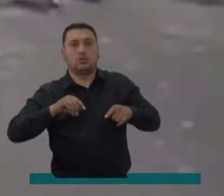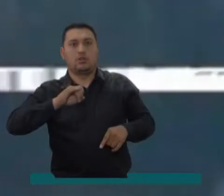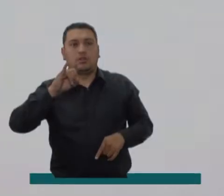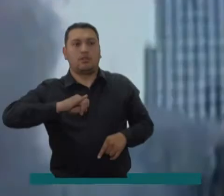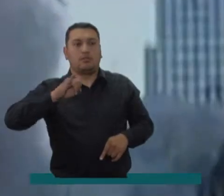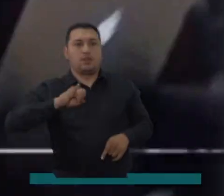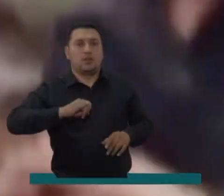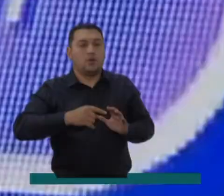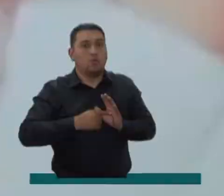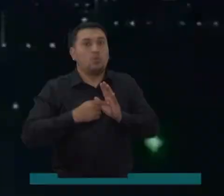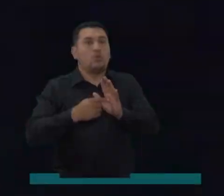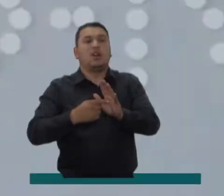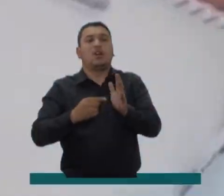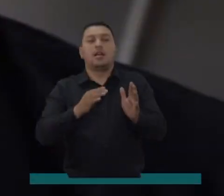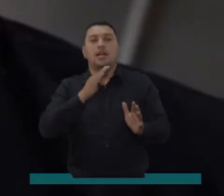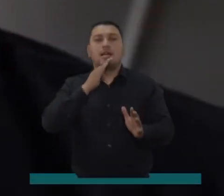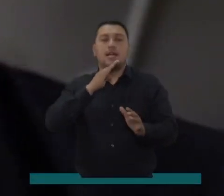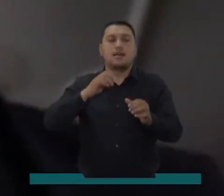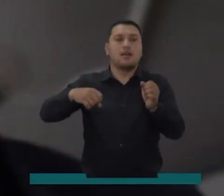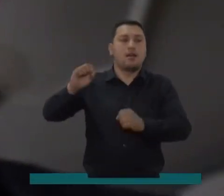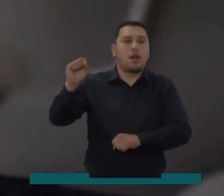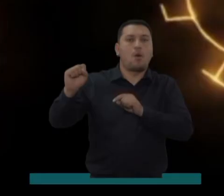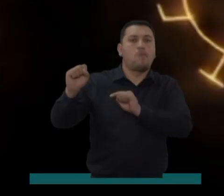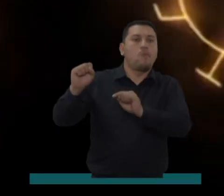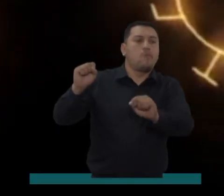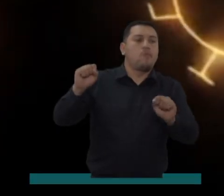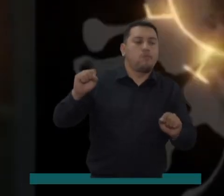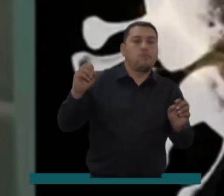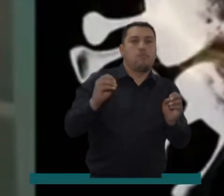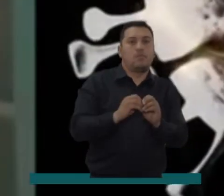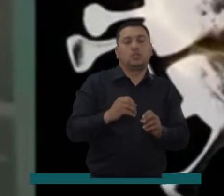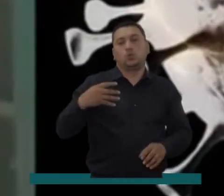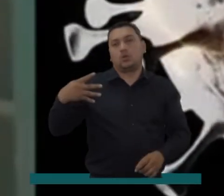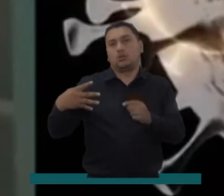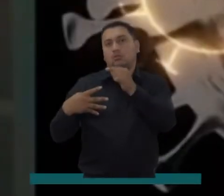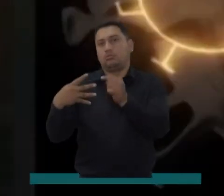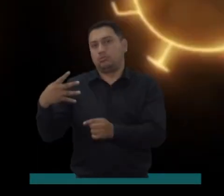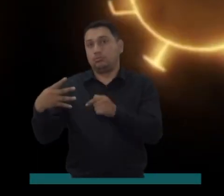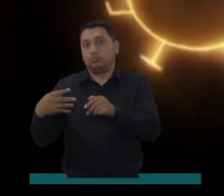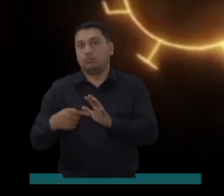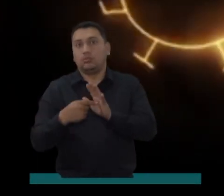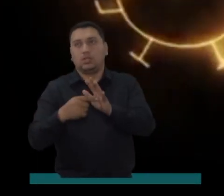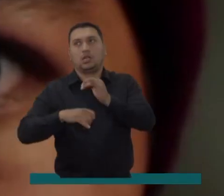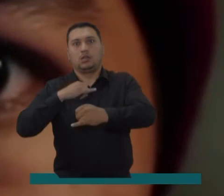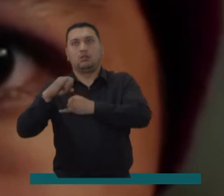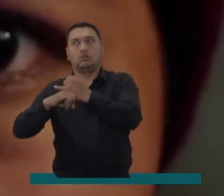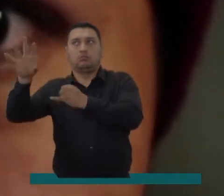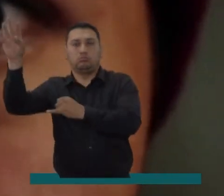en donde se proyectarán los productos ganadores, además de 4 muestras internacionales,